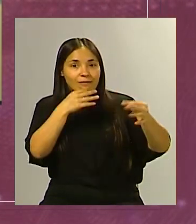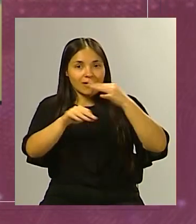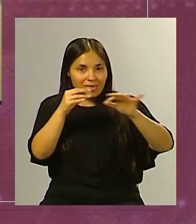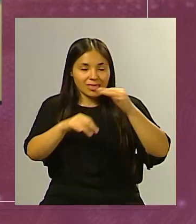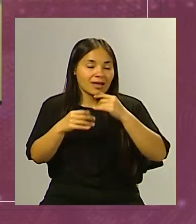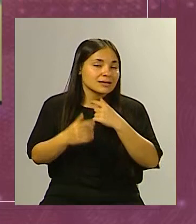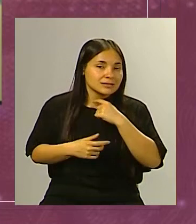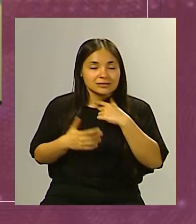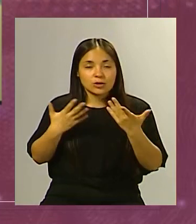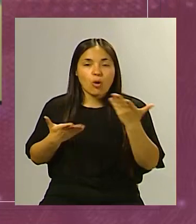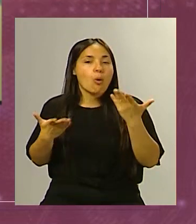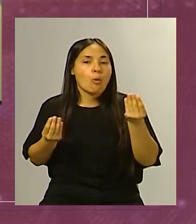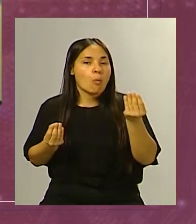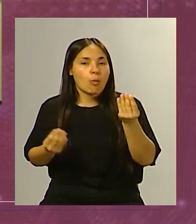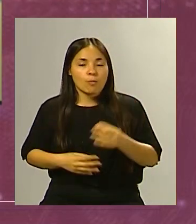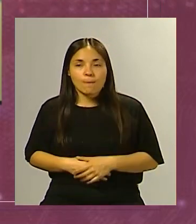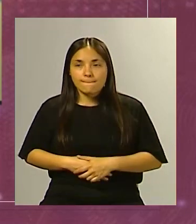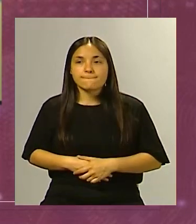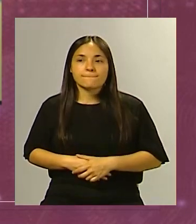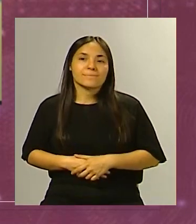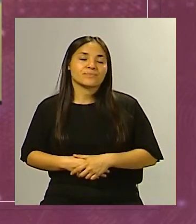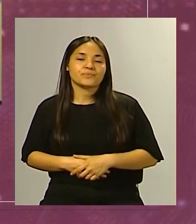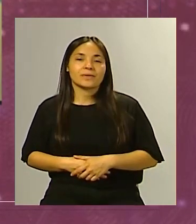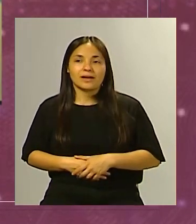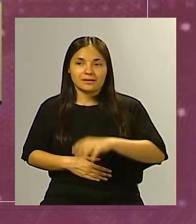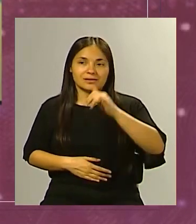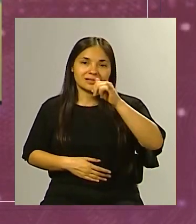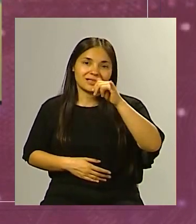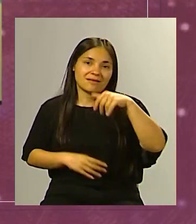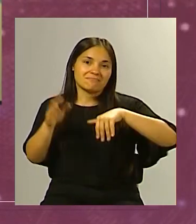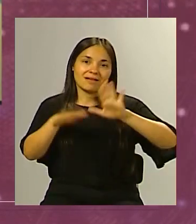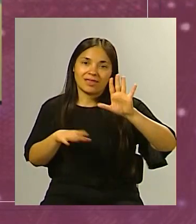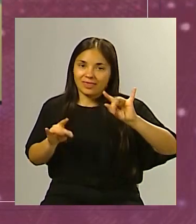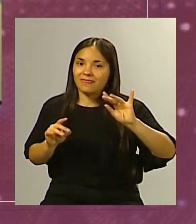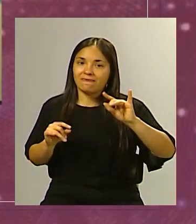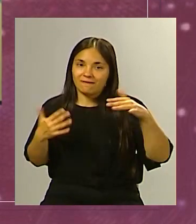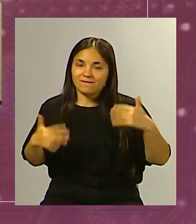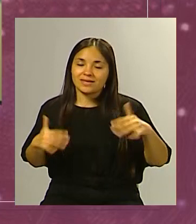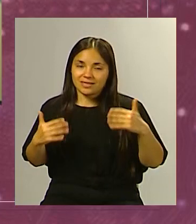los viajes de egresados? Sí, esa es la parte más difícil.